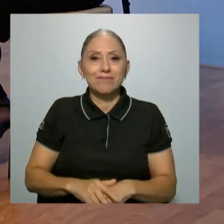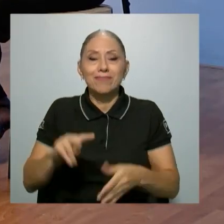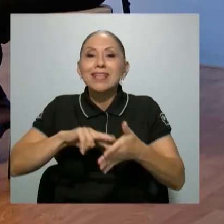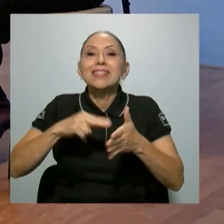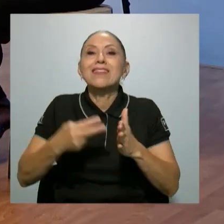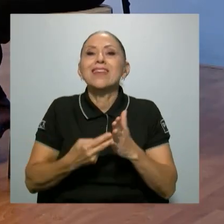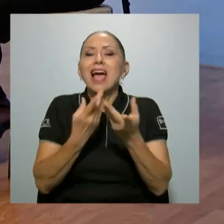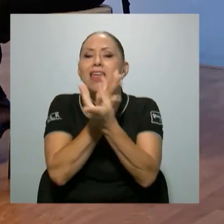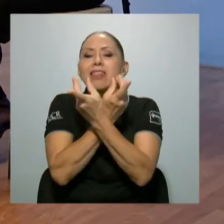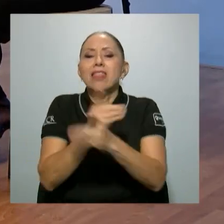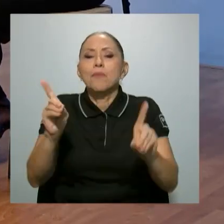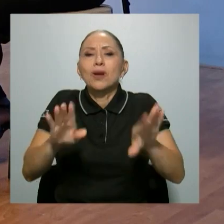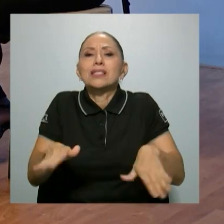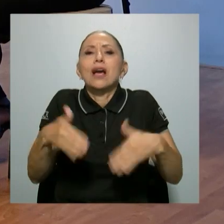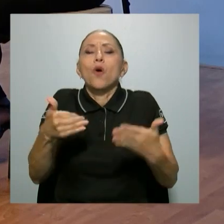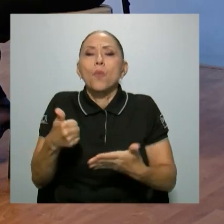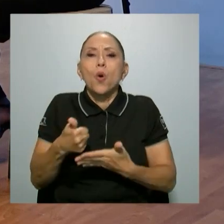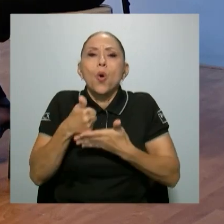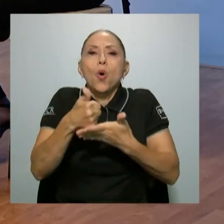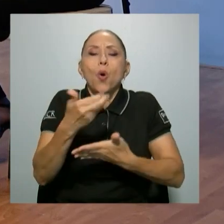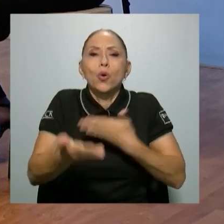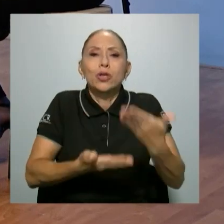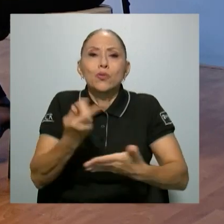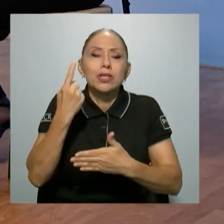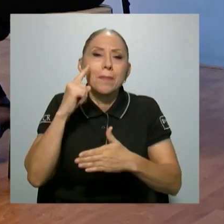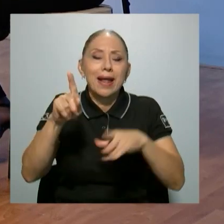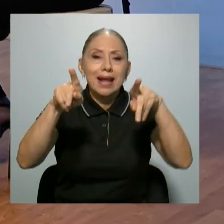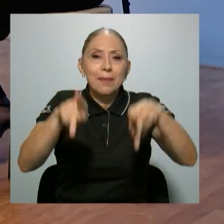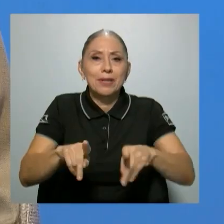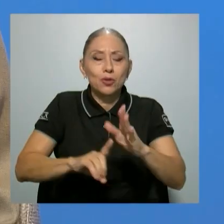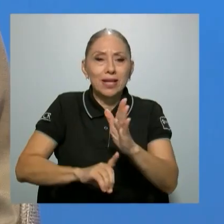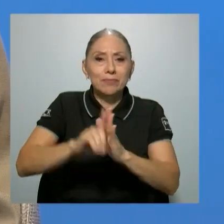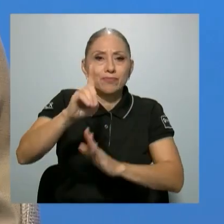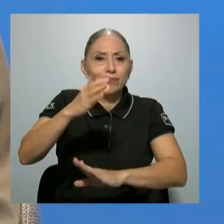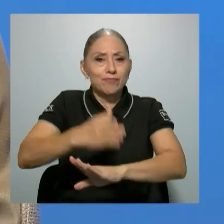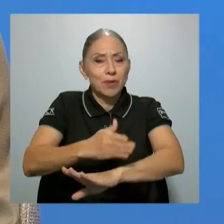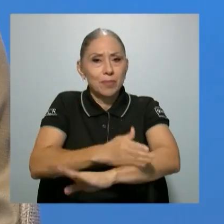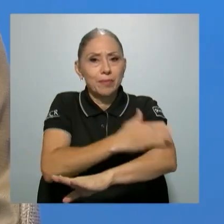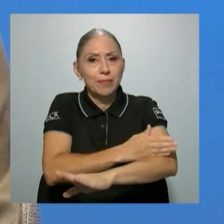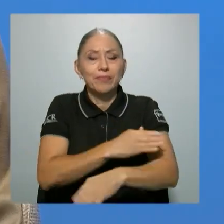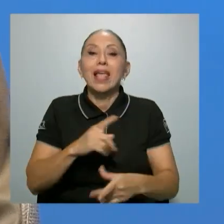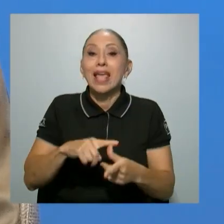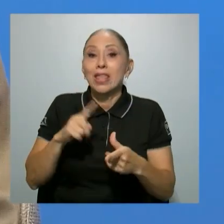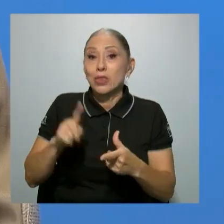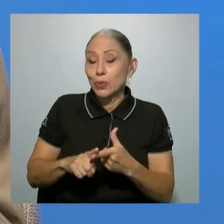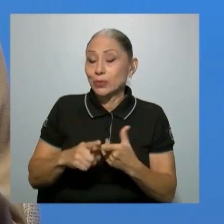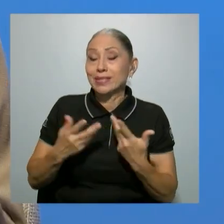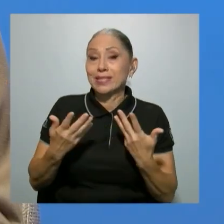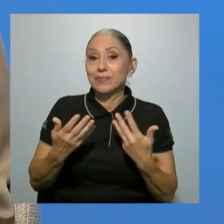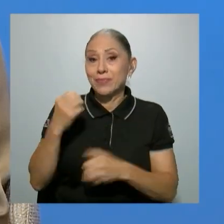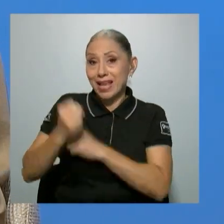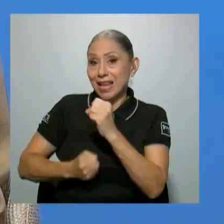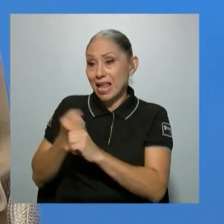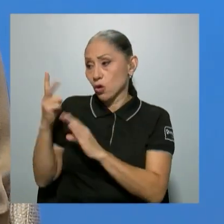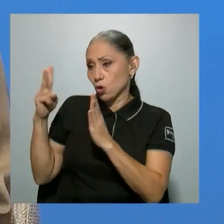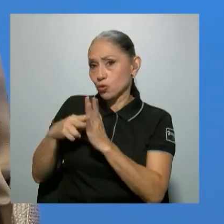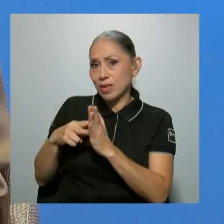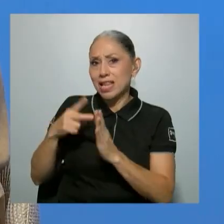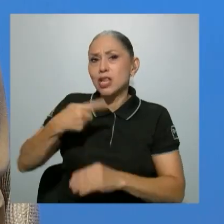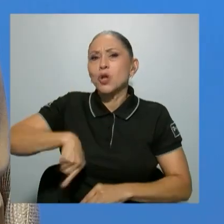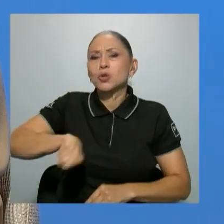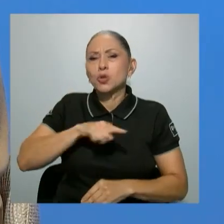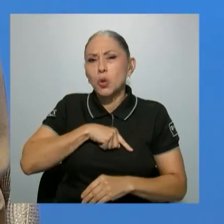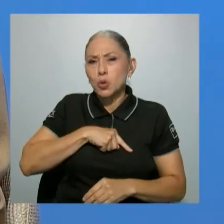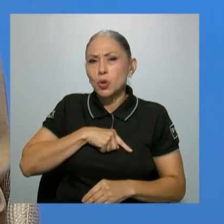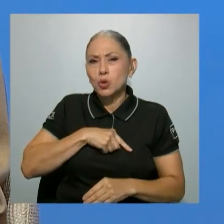democracia contribuye al desarrollo de las personas. Entonces, al 2000, nosotros analizamos generalmente con